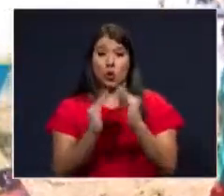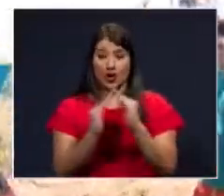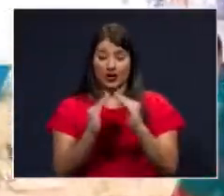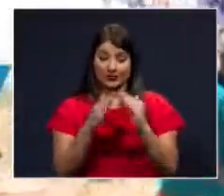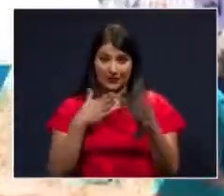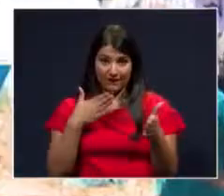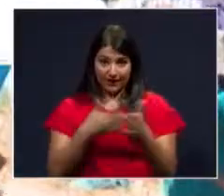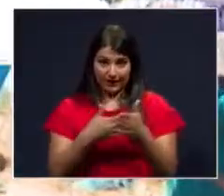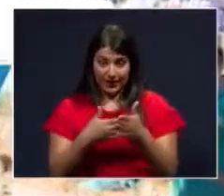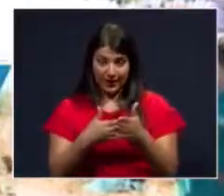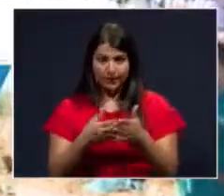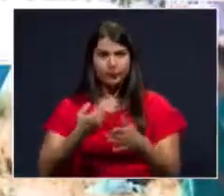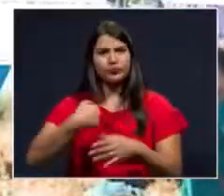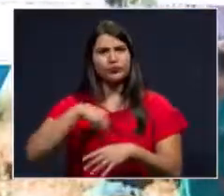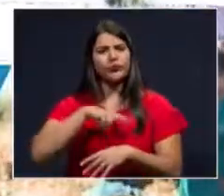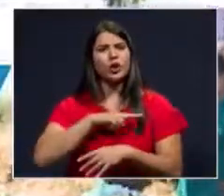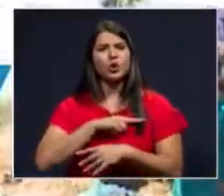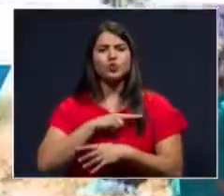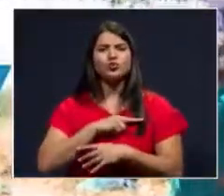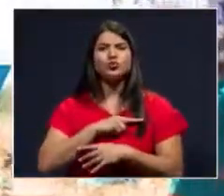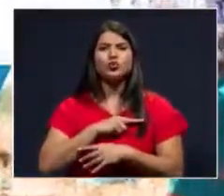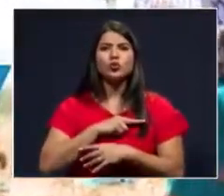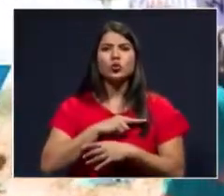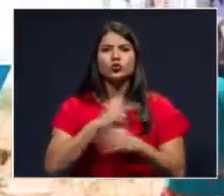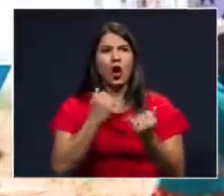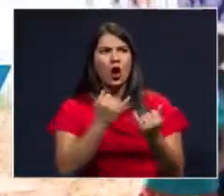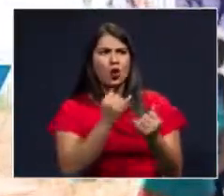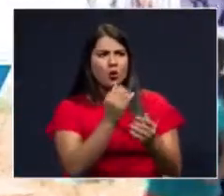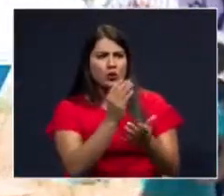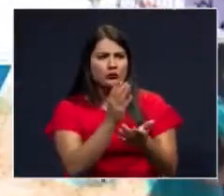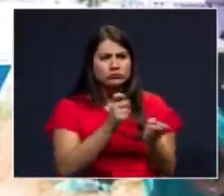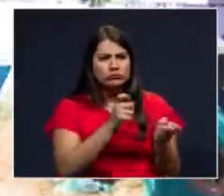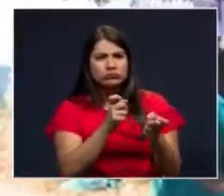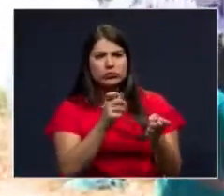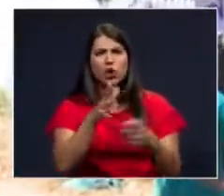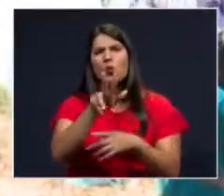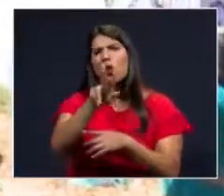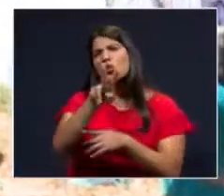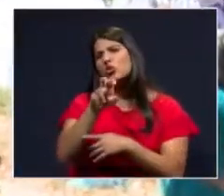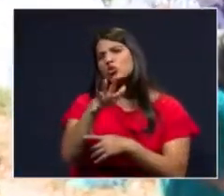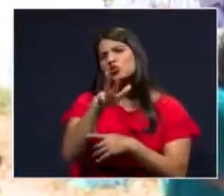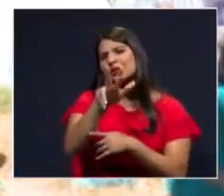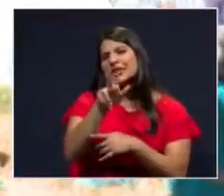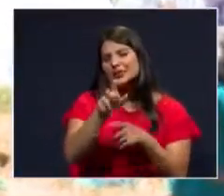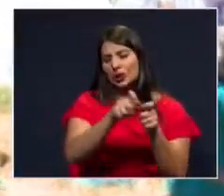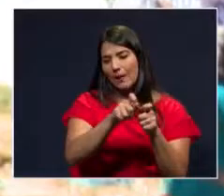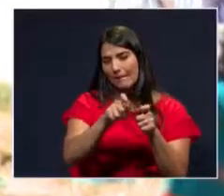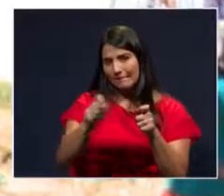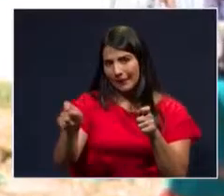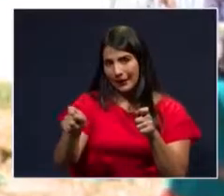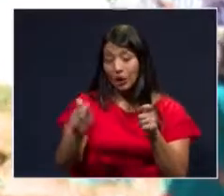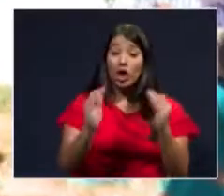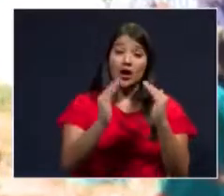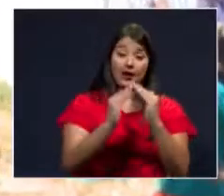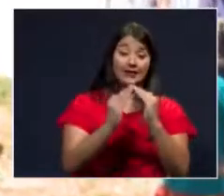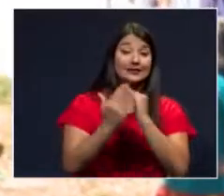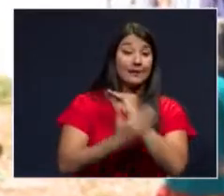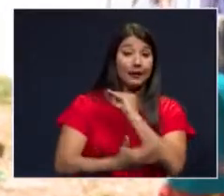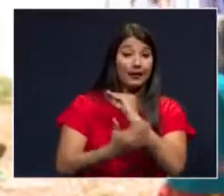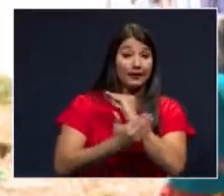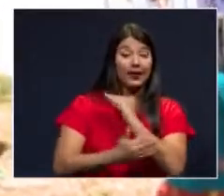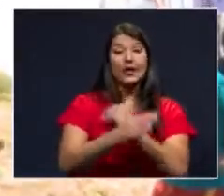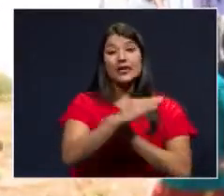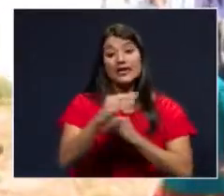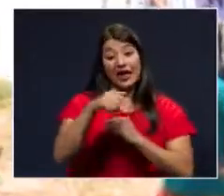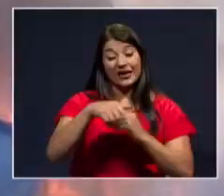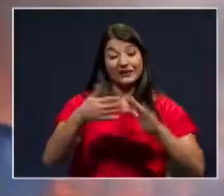involucradas. Estamos determinando el área, pero se trata entre 200 y 300 metros cuadrados. Casas de madera. Y pues en